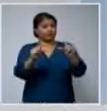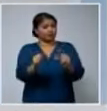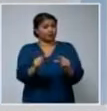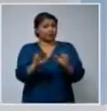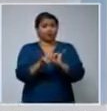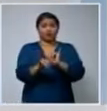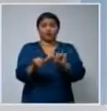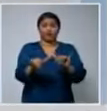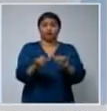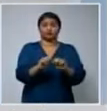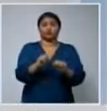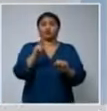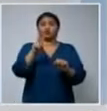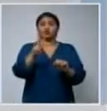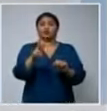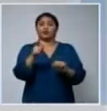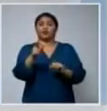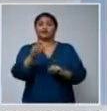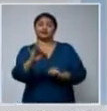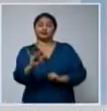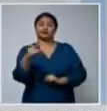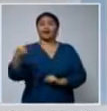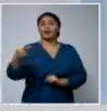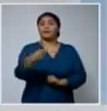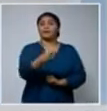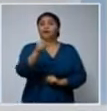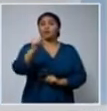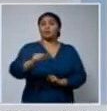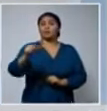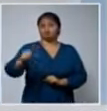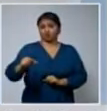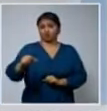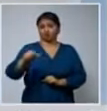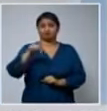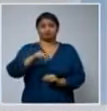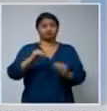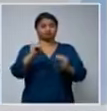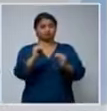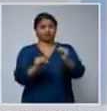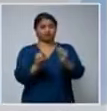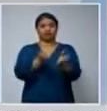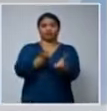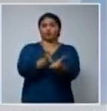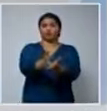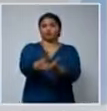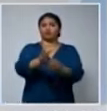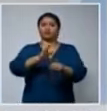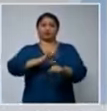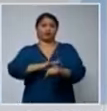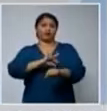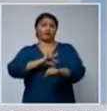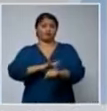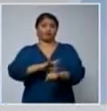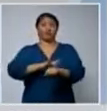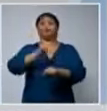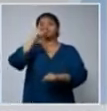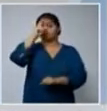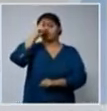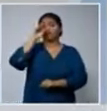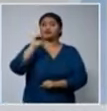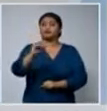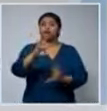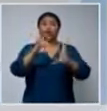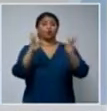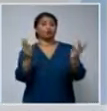217 menos el número de pacientes de casos activos que están ingresados. Estamos hablando de